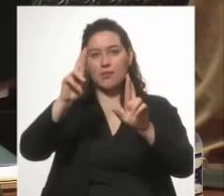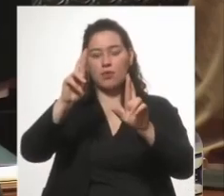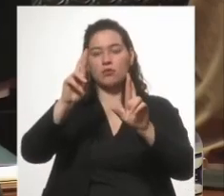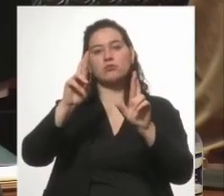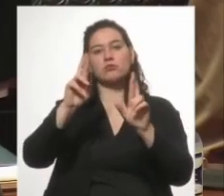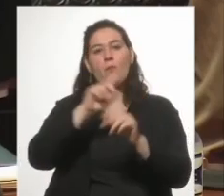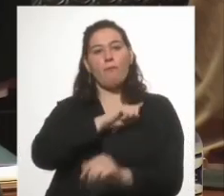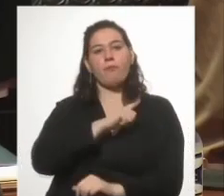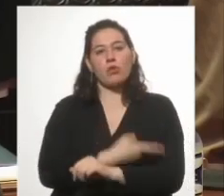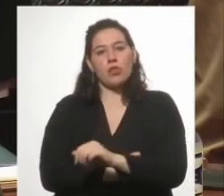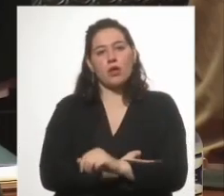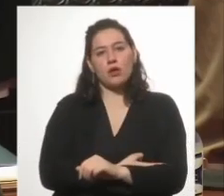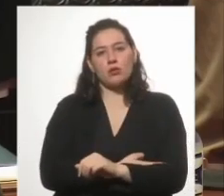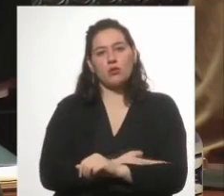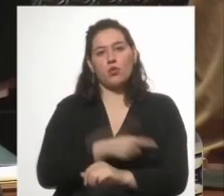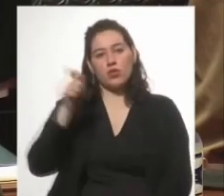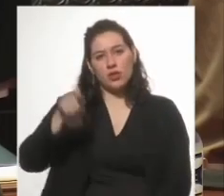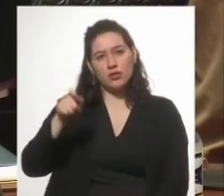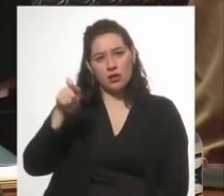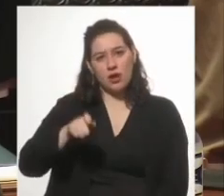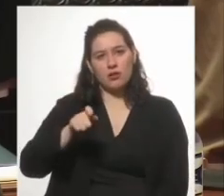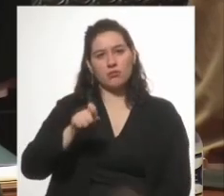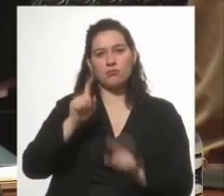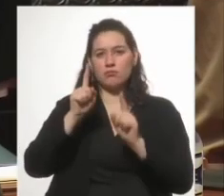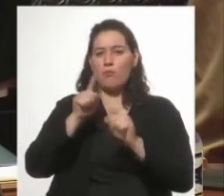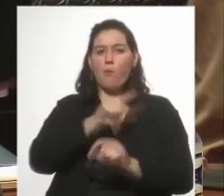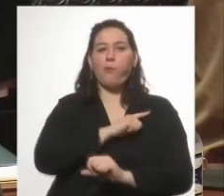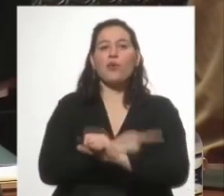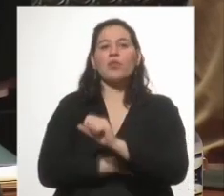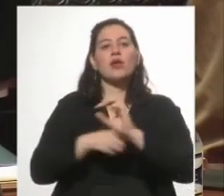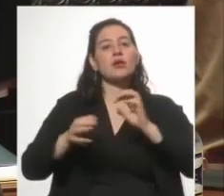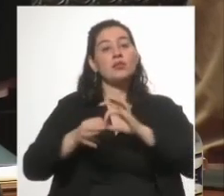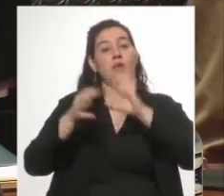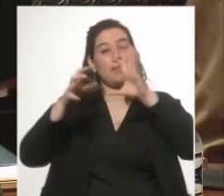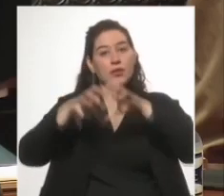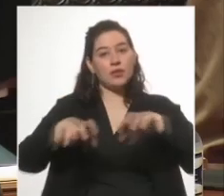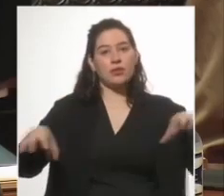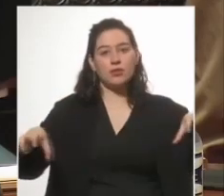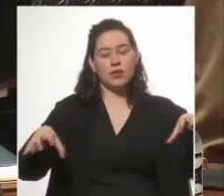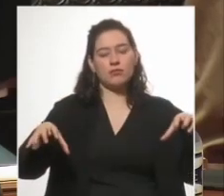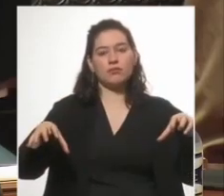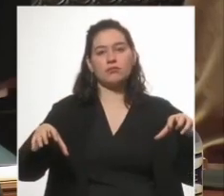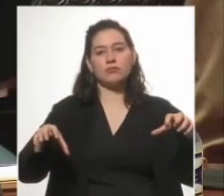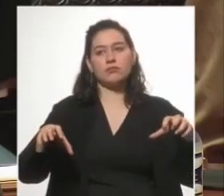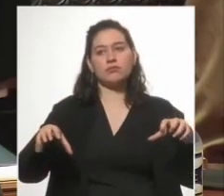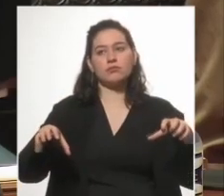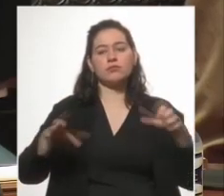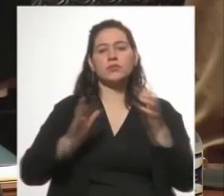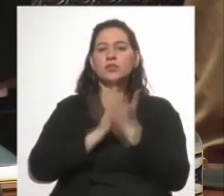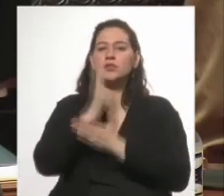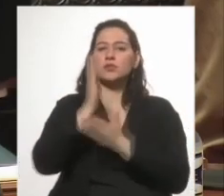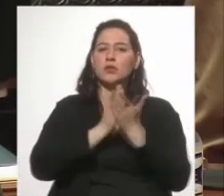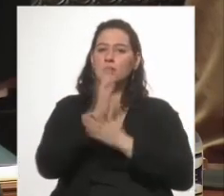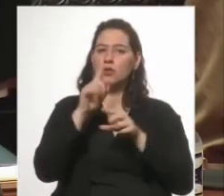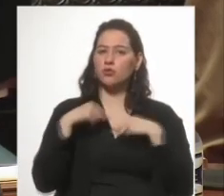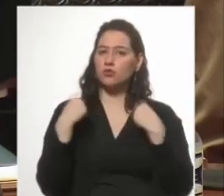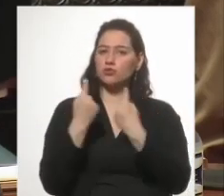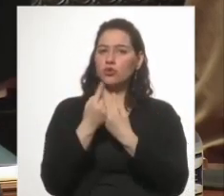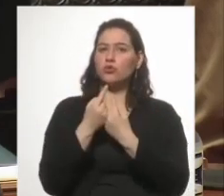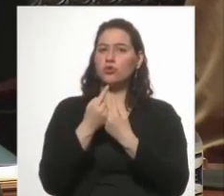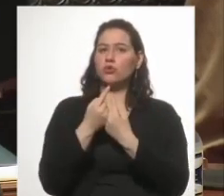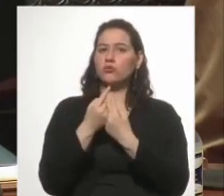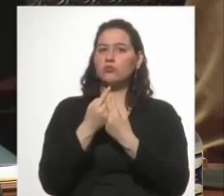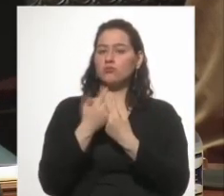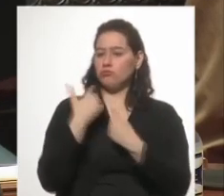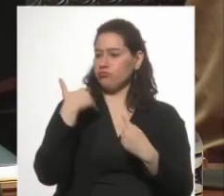Poder Judicial, al Poder Independiente. Y siempre que hemos sido citados,